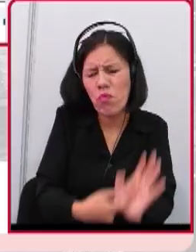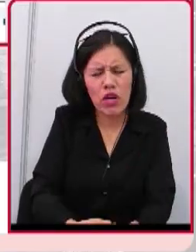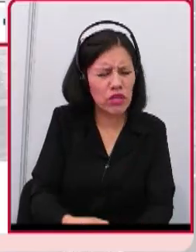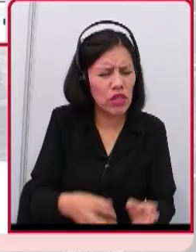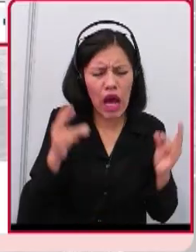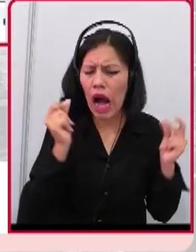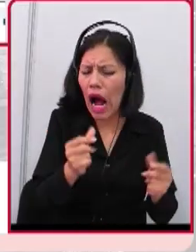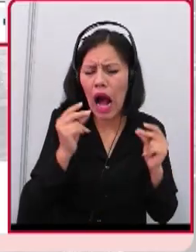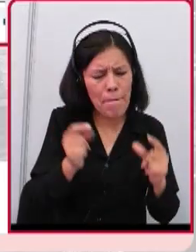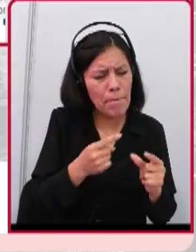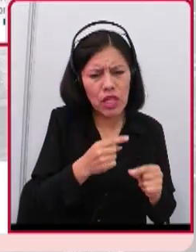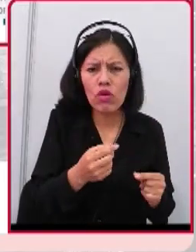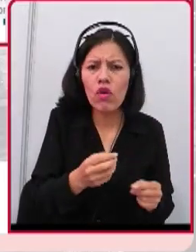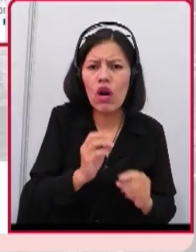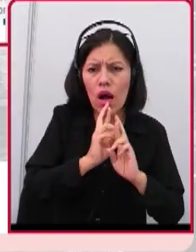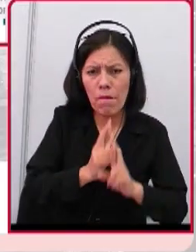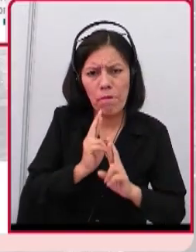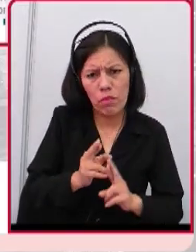muy efectiva.